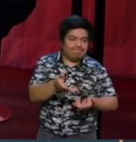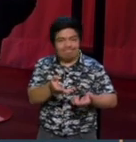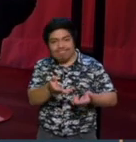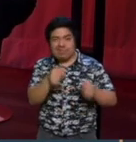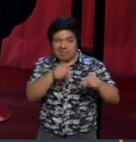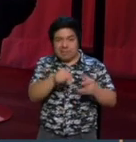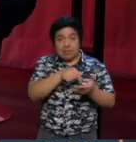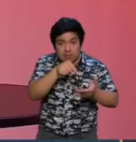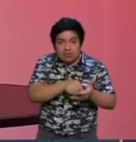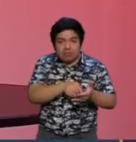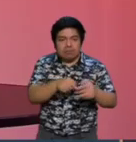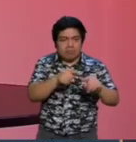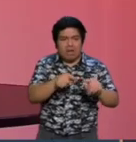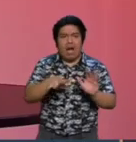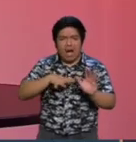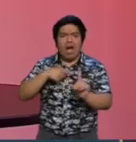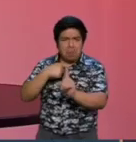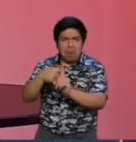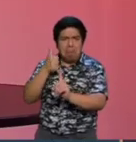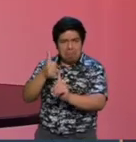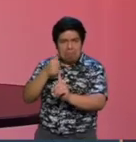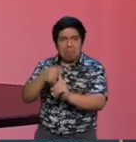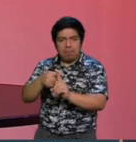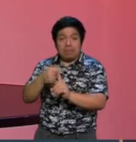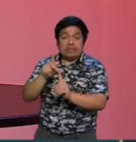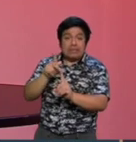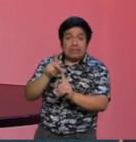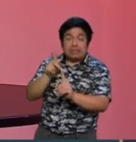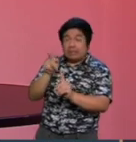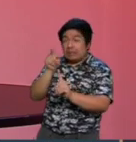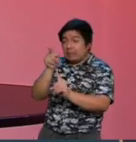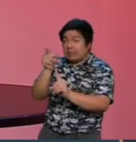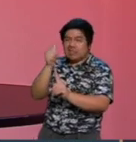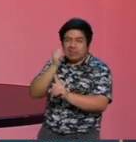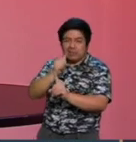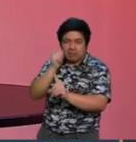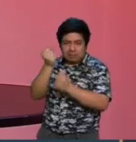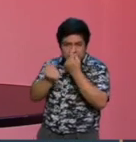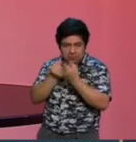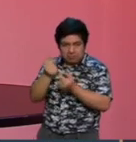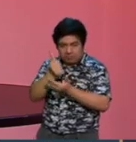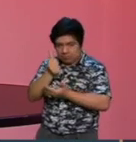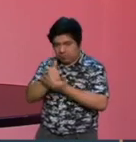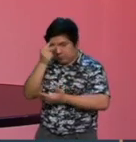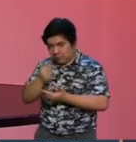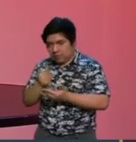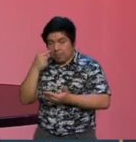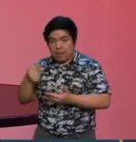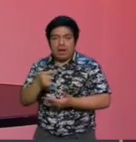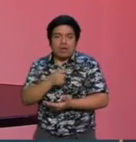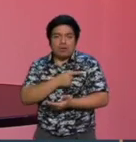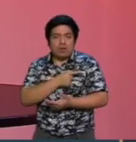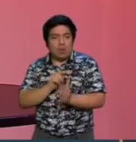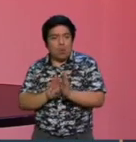es un espacio que tiene grandes virtudes. Sin embargo, esa luz que siempre ha tenido la Ciudad de México para brillar por sí